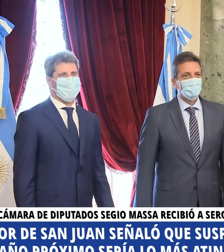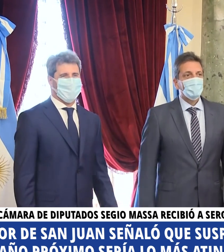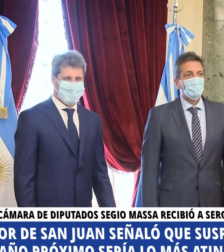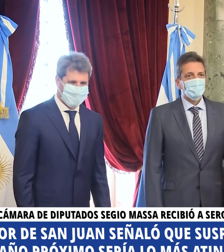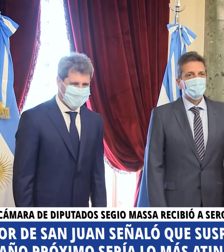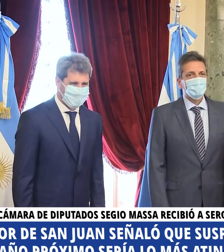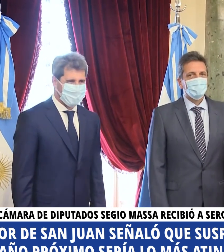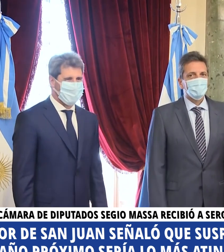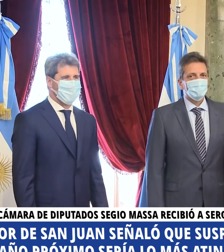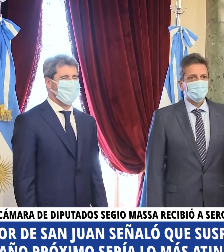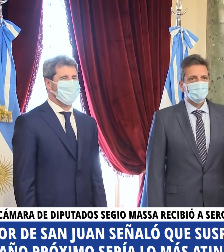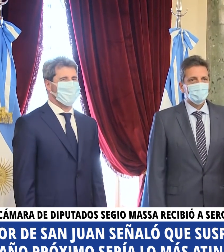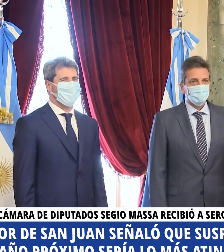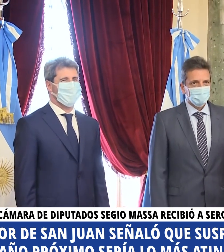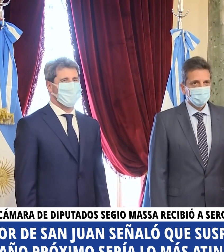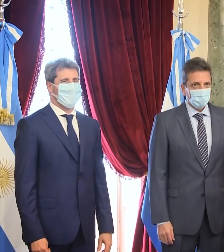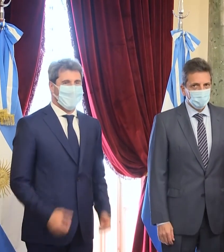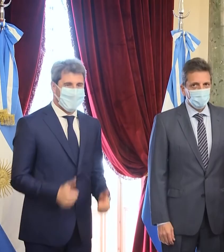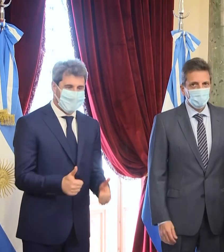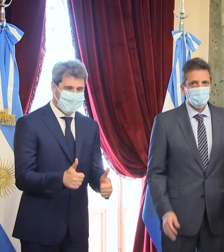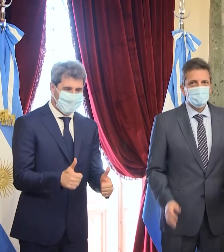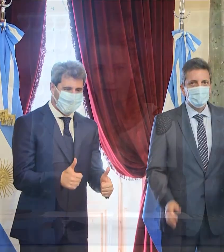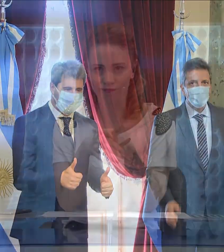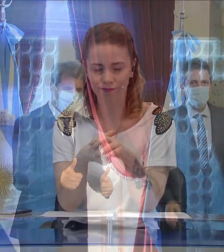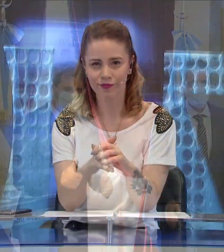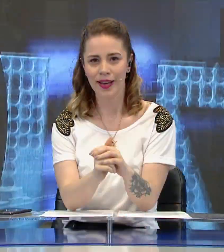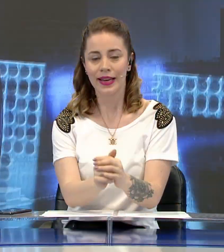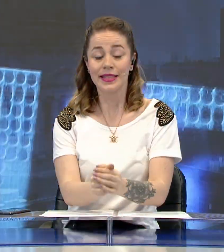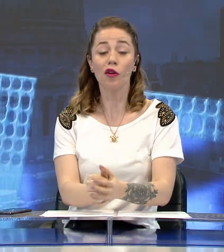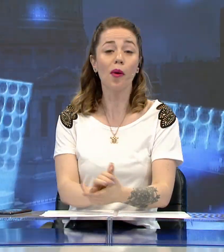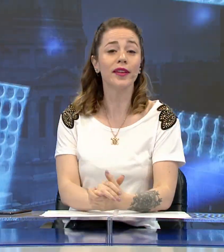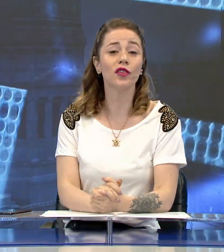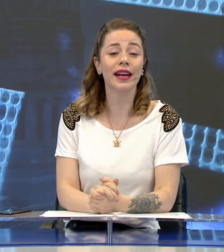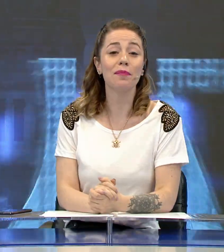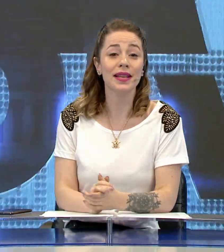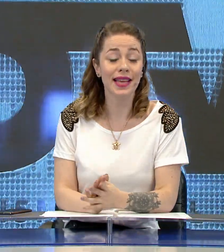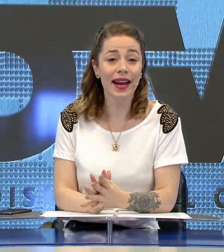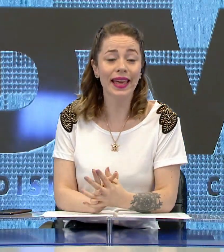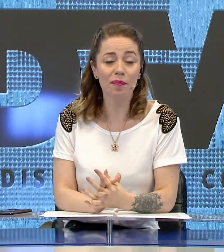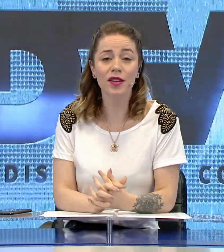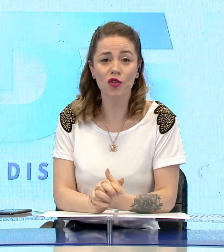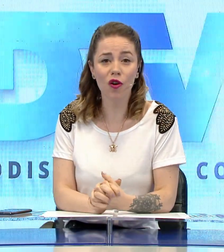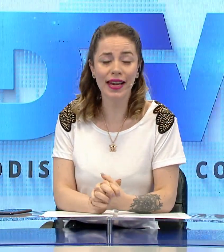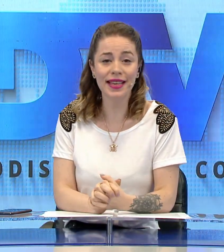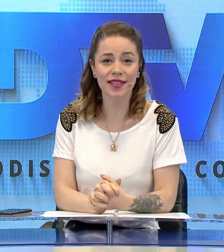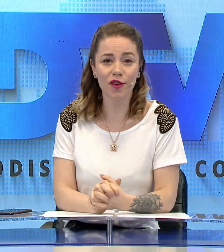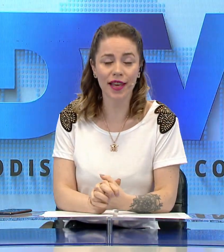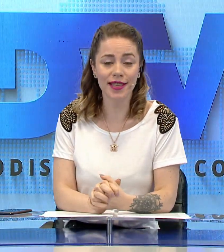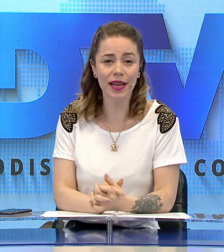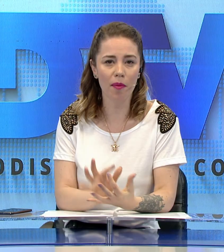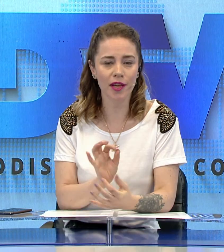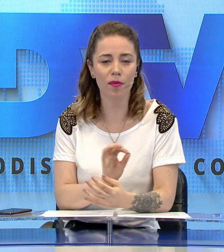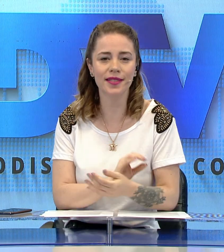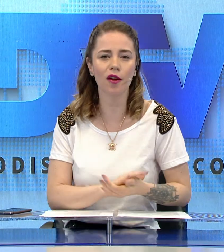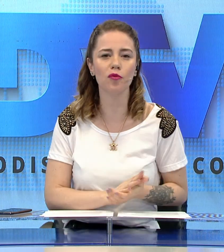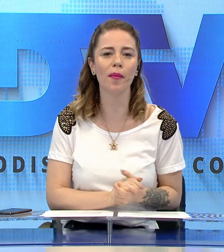impactado directamente en la sanidad, pero también en la economía del país. Llegó el momento de repasar qué pasó en la sesión de ayer